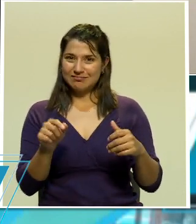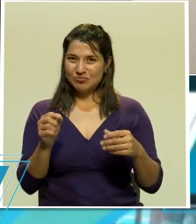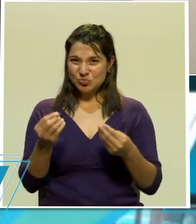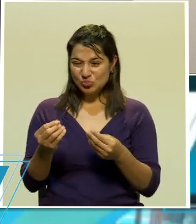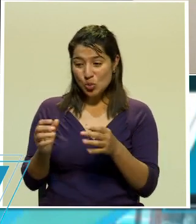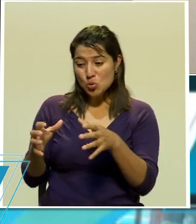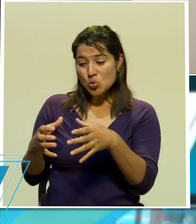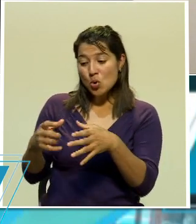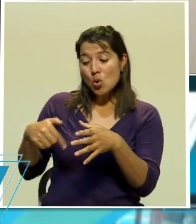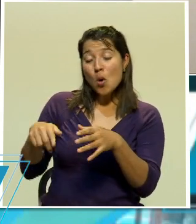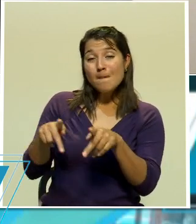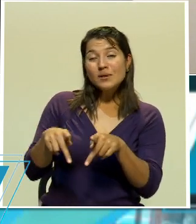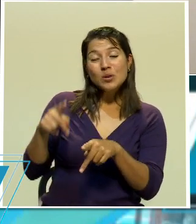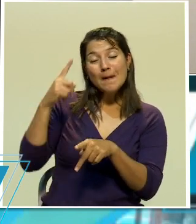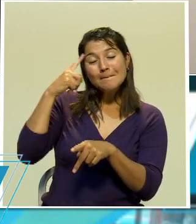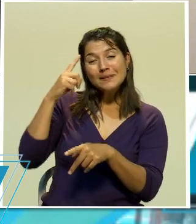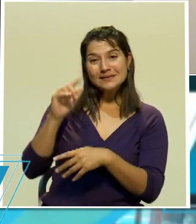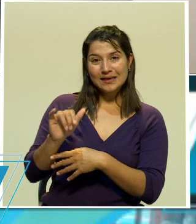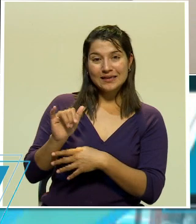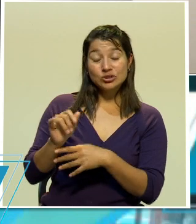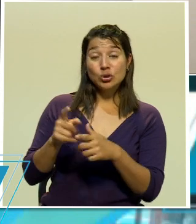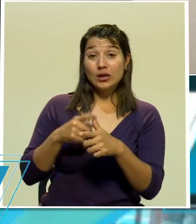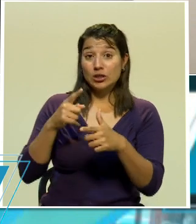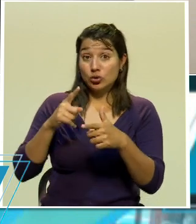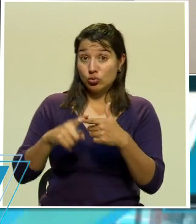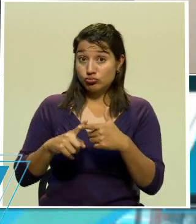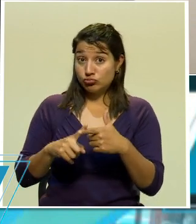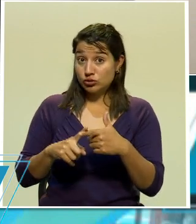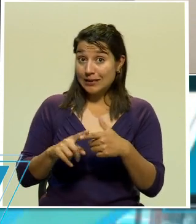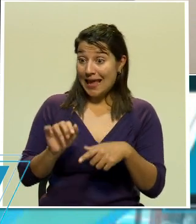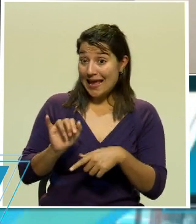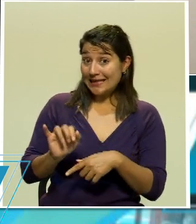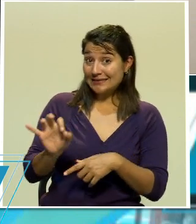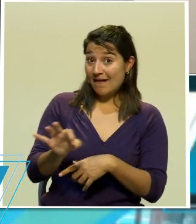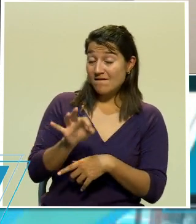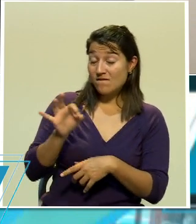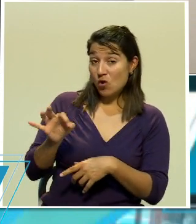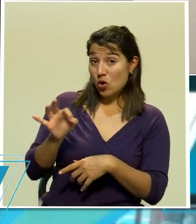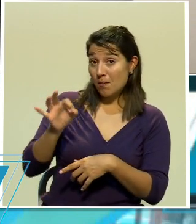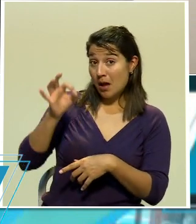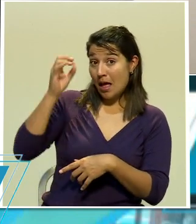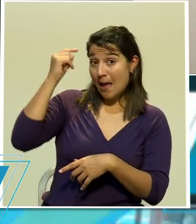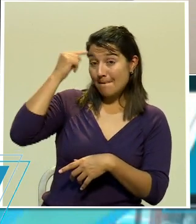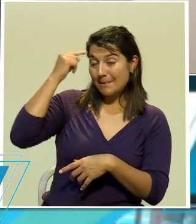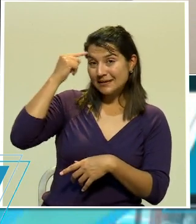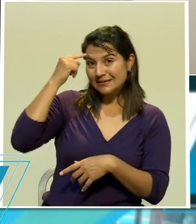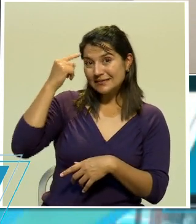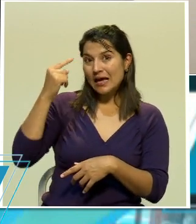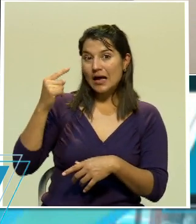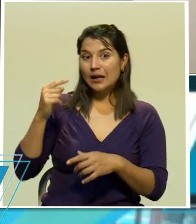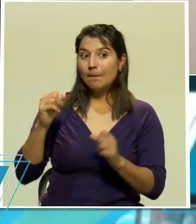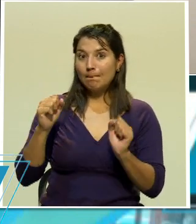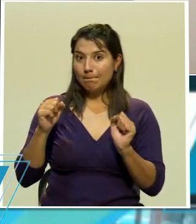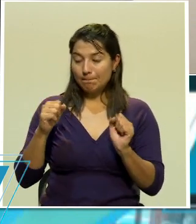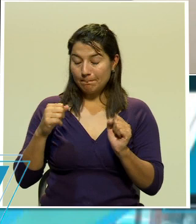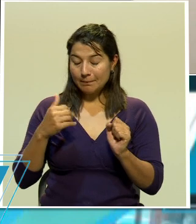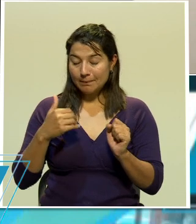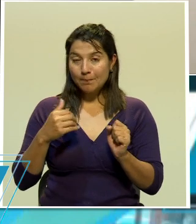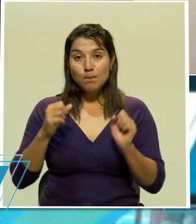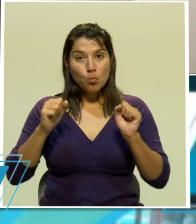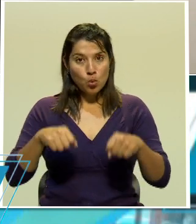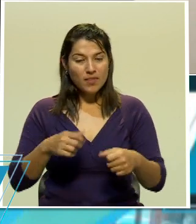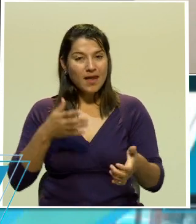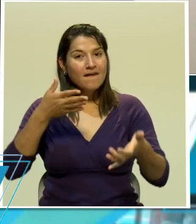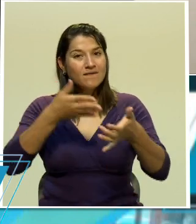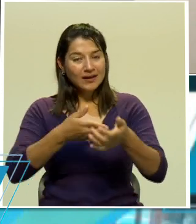flotando en el imaginario colectivo tiene un enorme potencial evocativo. Ni siquiera tienen que